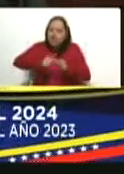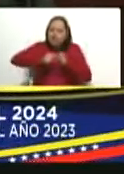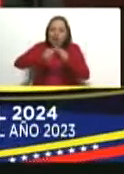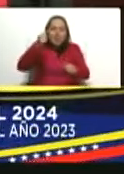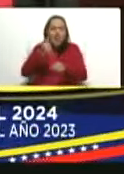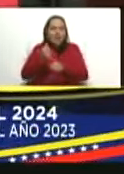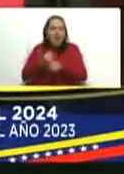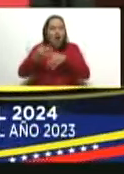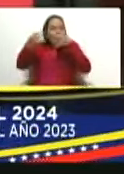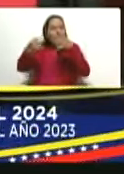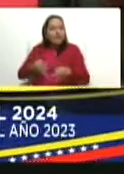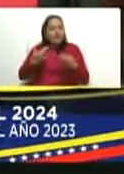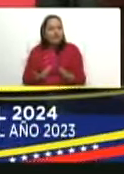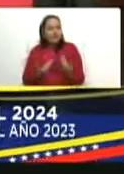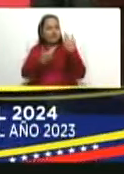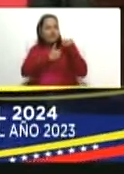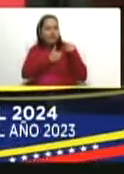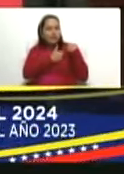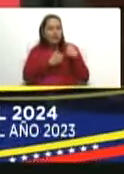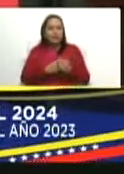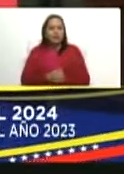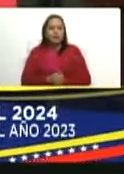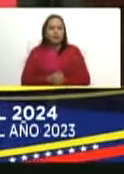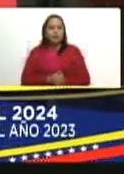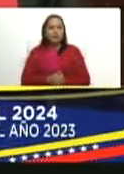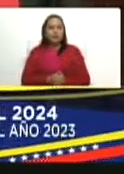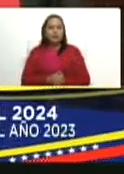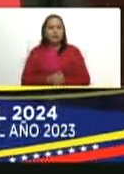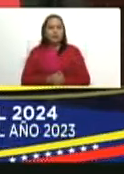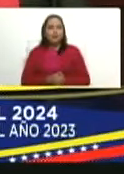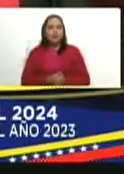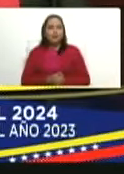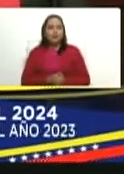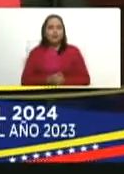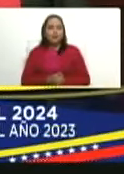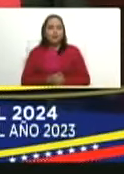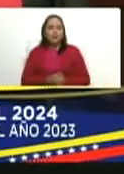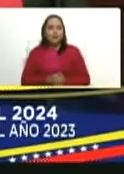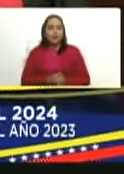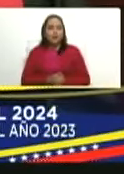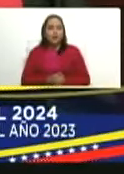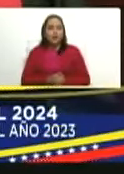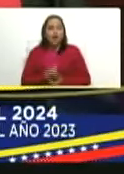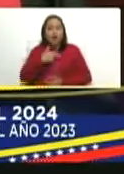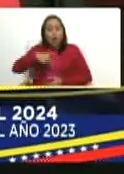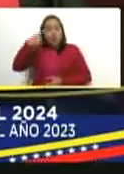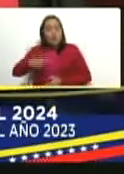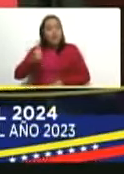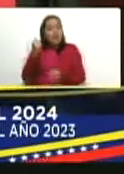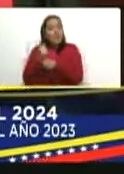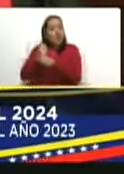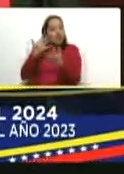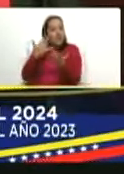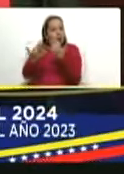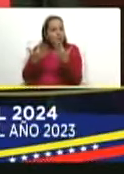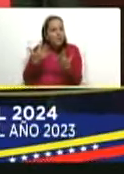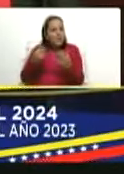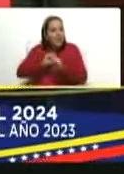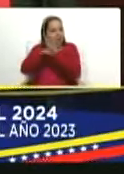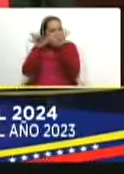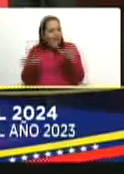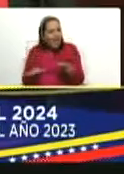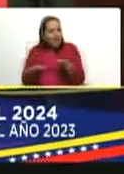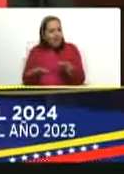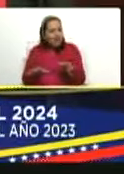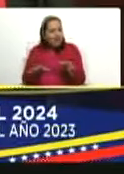que desempeñemos con responsabilidad nuestras funciones. En efecto, conducirnos con transparencia es nuestro deber y